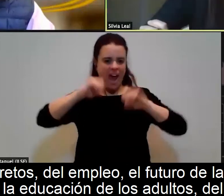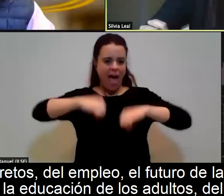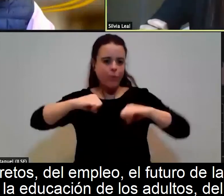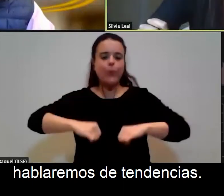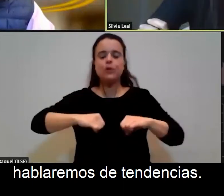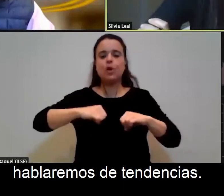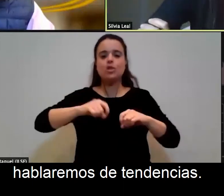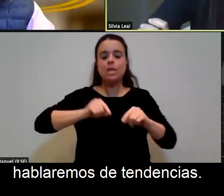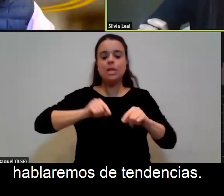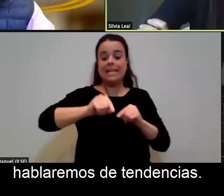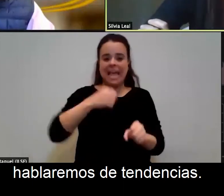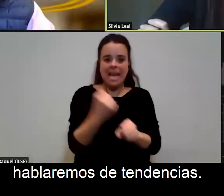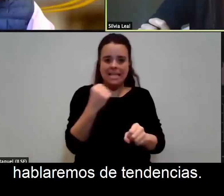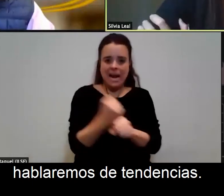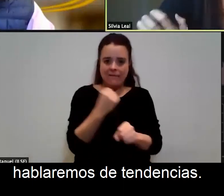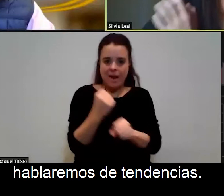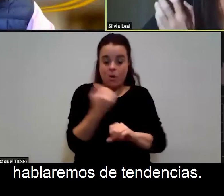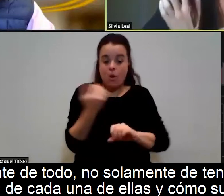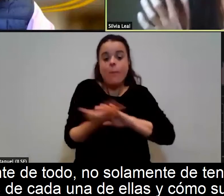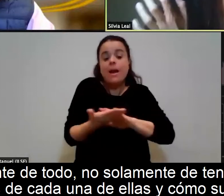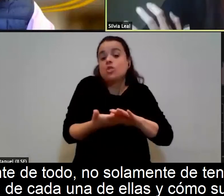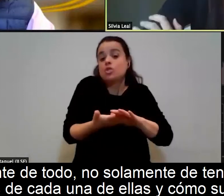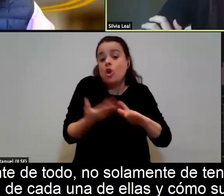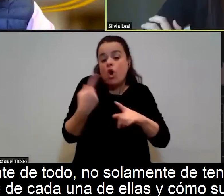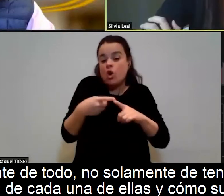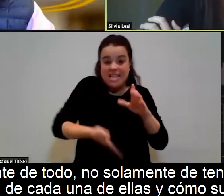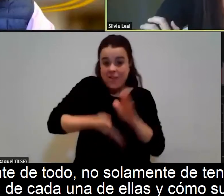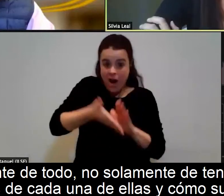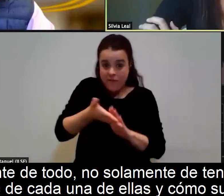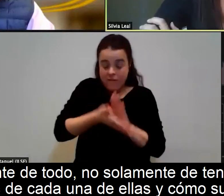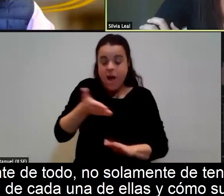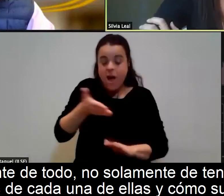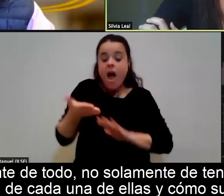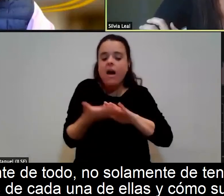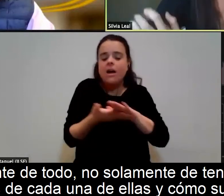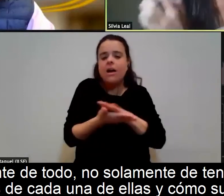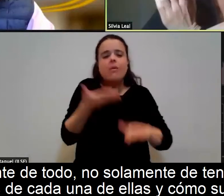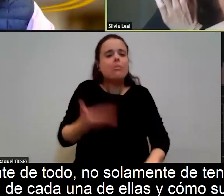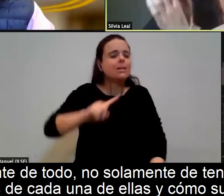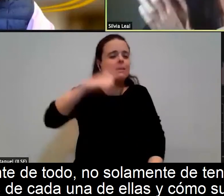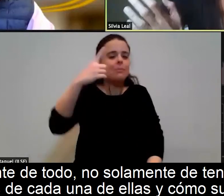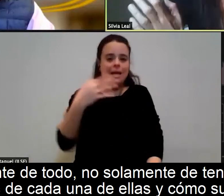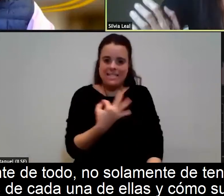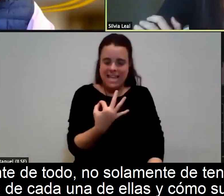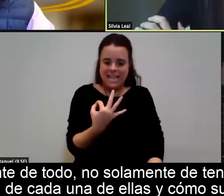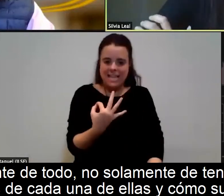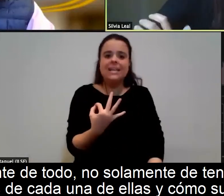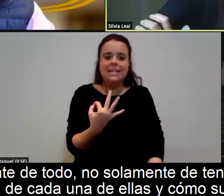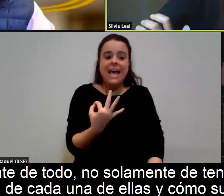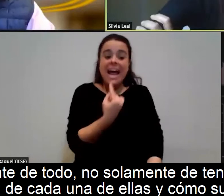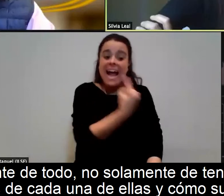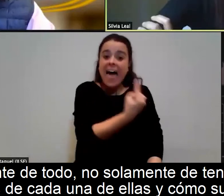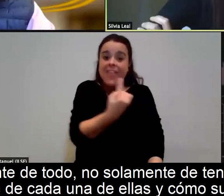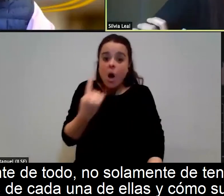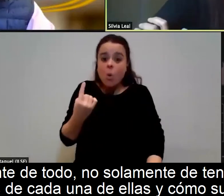teletrabajo. Hablaremos de tendencias y, bueno, lo más importante de todo, no solamente de tendencias, sino de las implicaciones de cada una de ellas